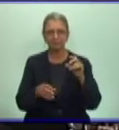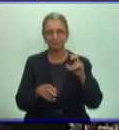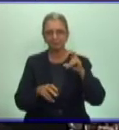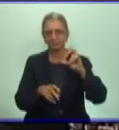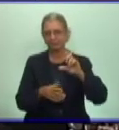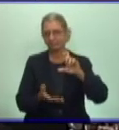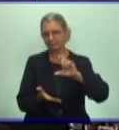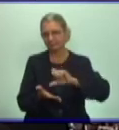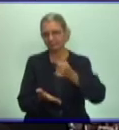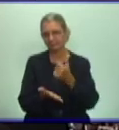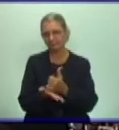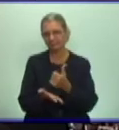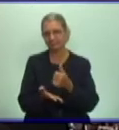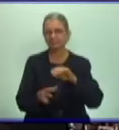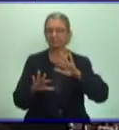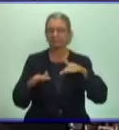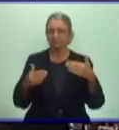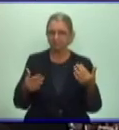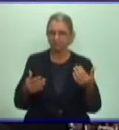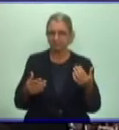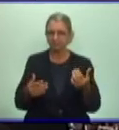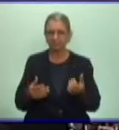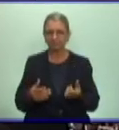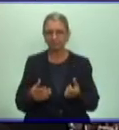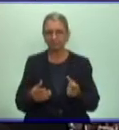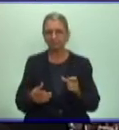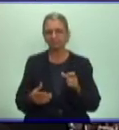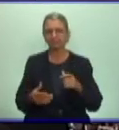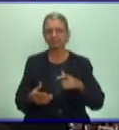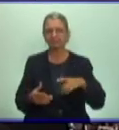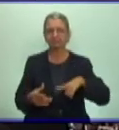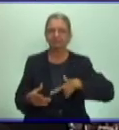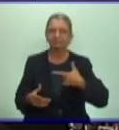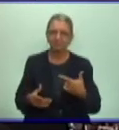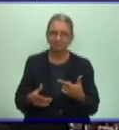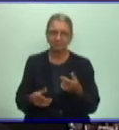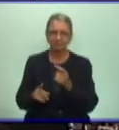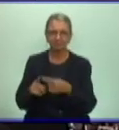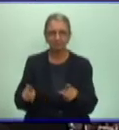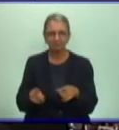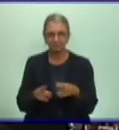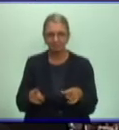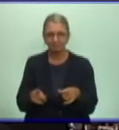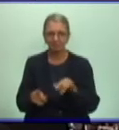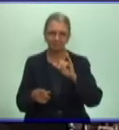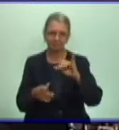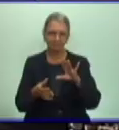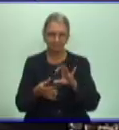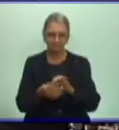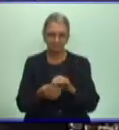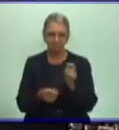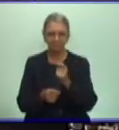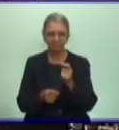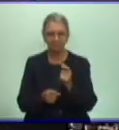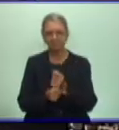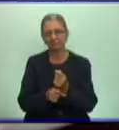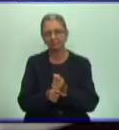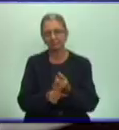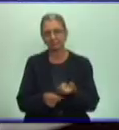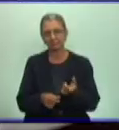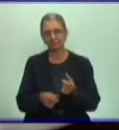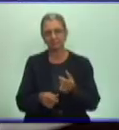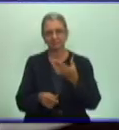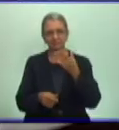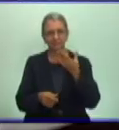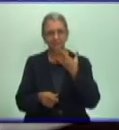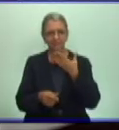ciclo estético, plástica, música, educación laboral, de sexto, ¿cómo terminan esas asignaturas? A ver,